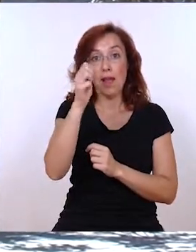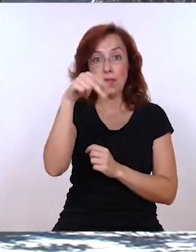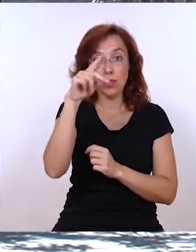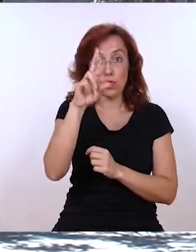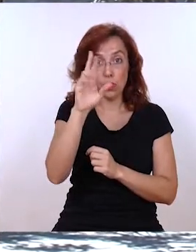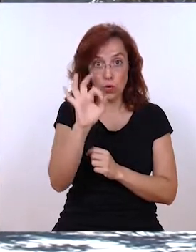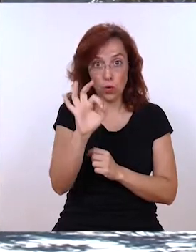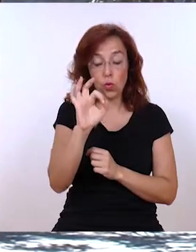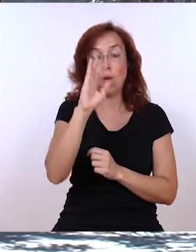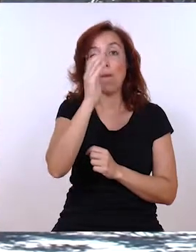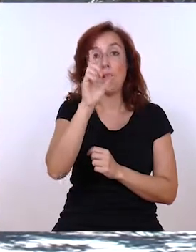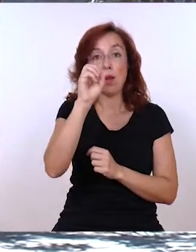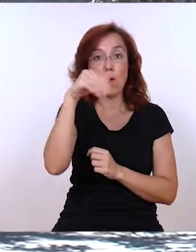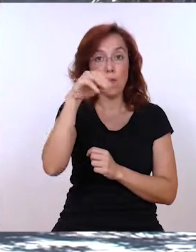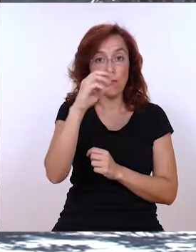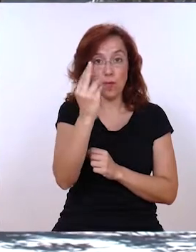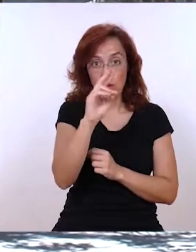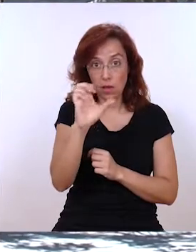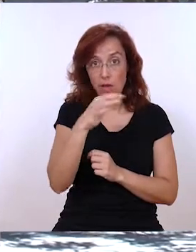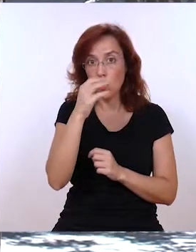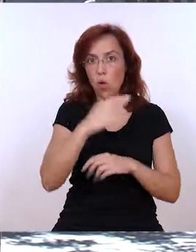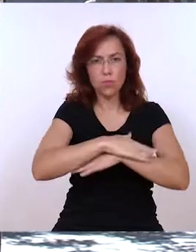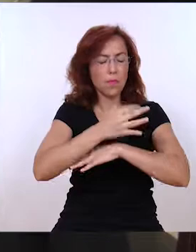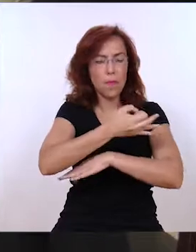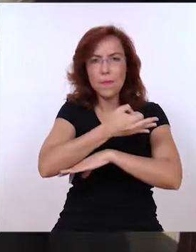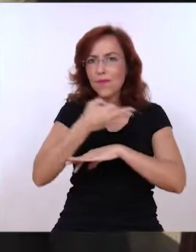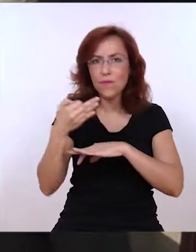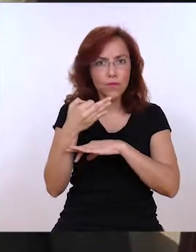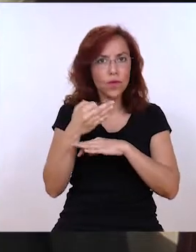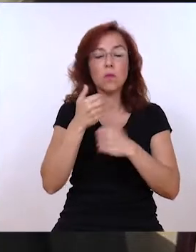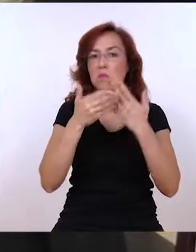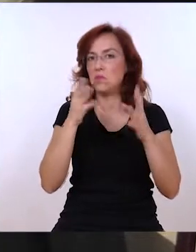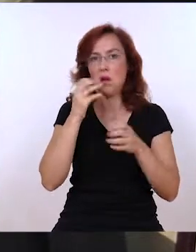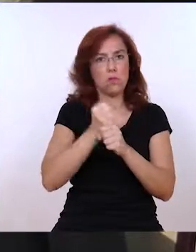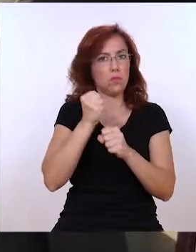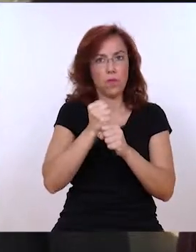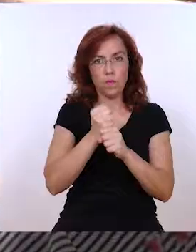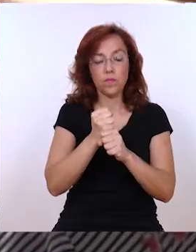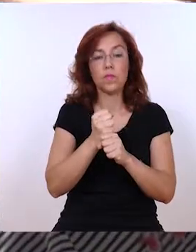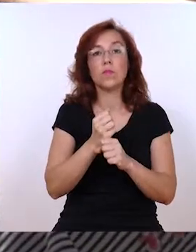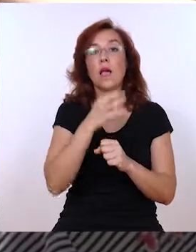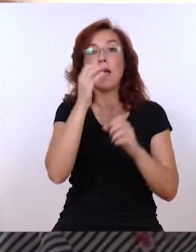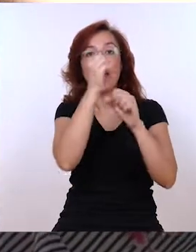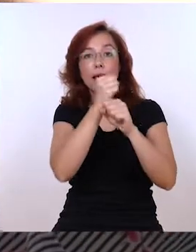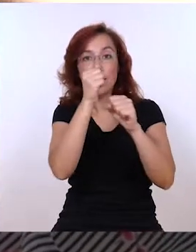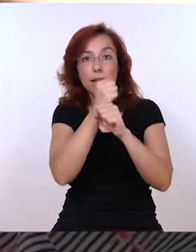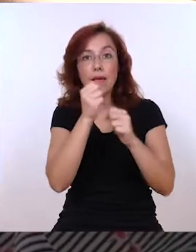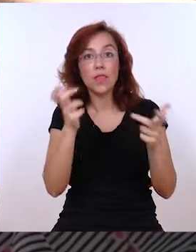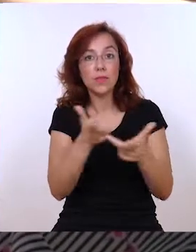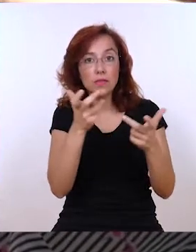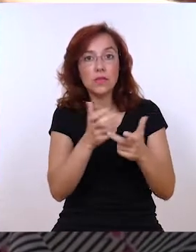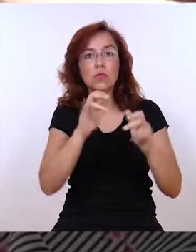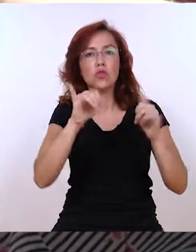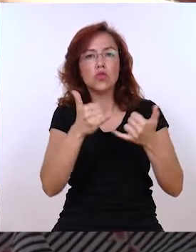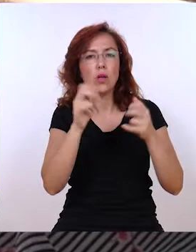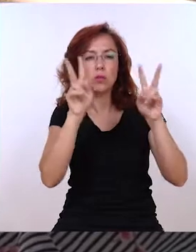Leandro Palomeque, señaló que los camiones se encuentran en perfectas condiciones para empezar a ser utilizados. Y en lo que respecta a la ingeniería de